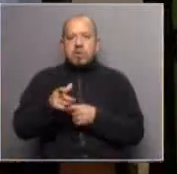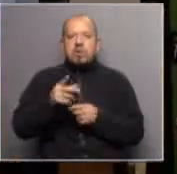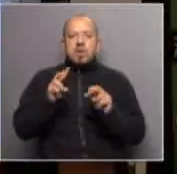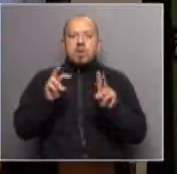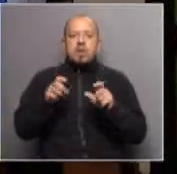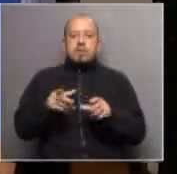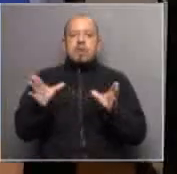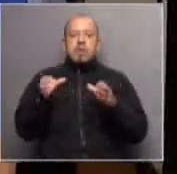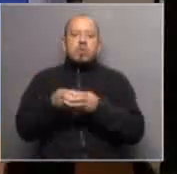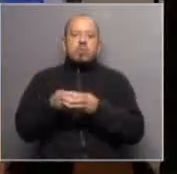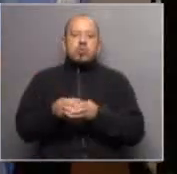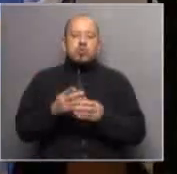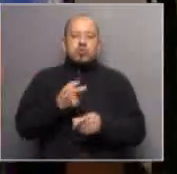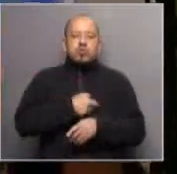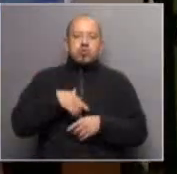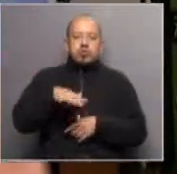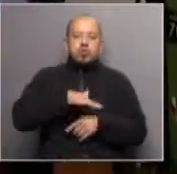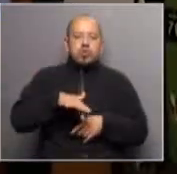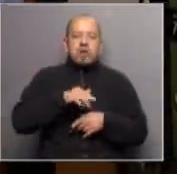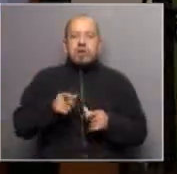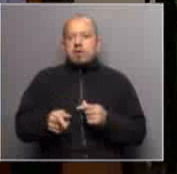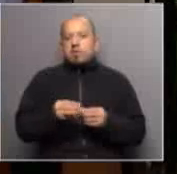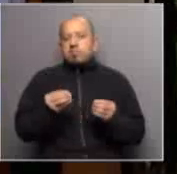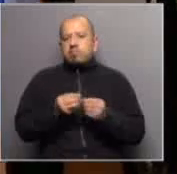causas, con mucha pluralidad.